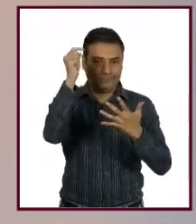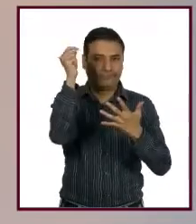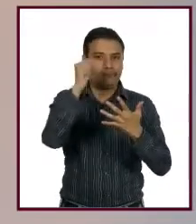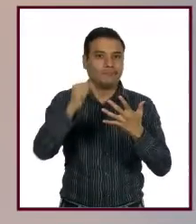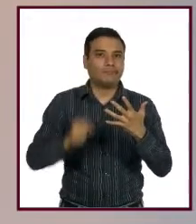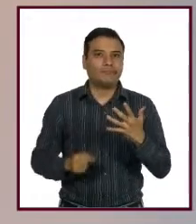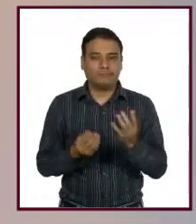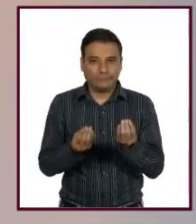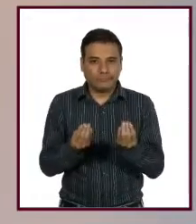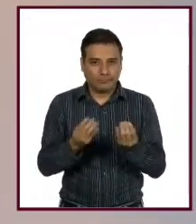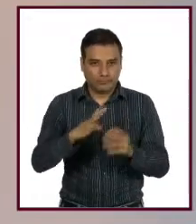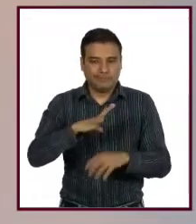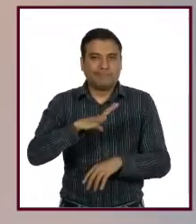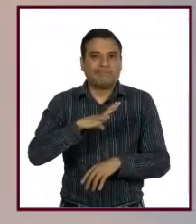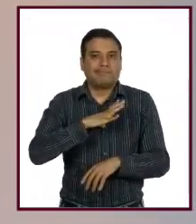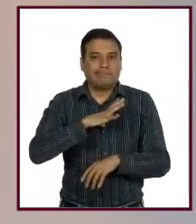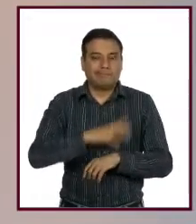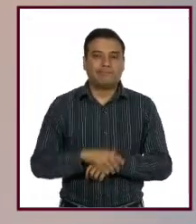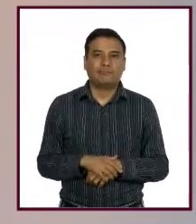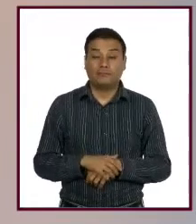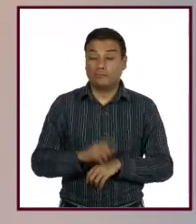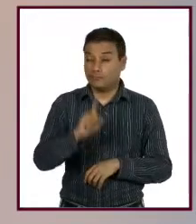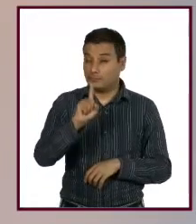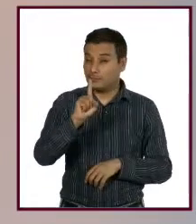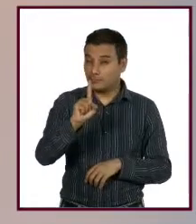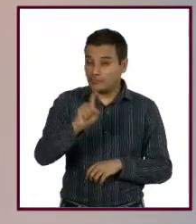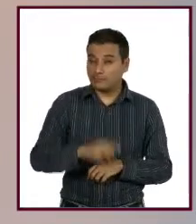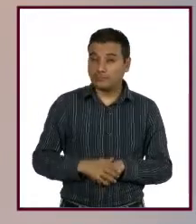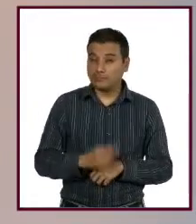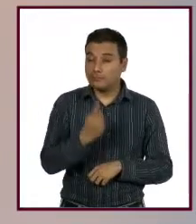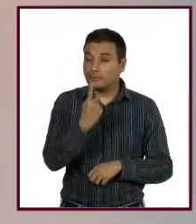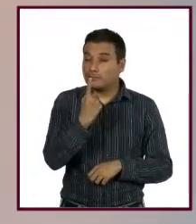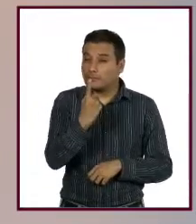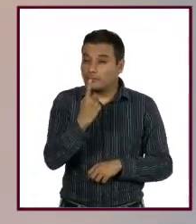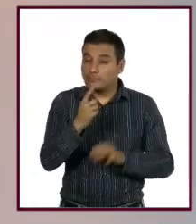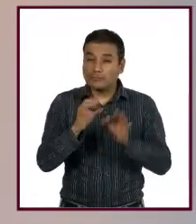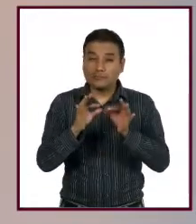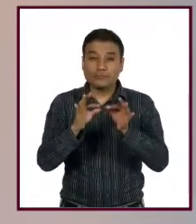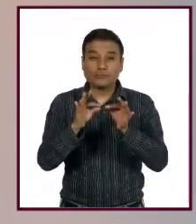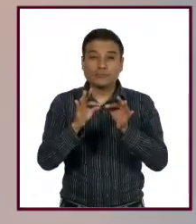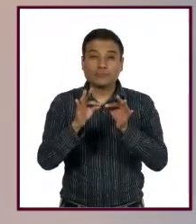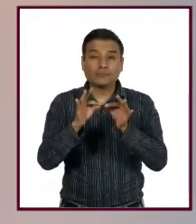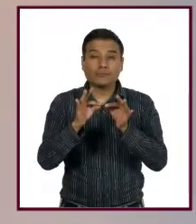pudieran estar en juego. Sin embargo, algo que está